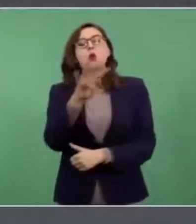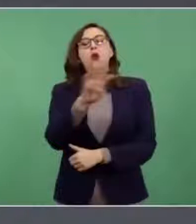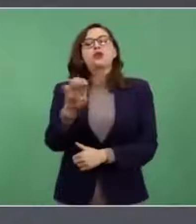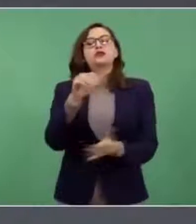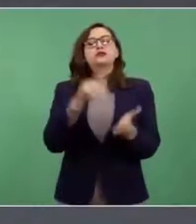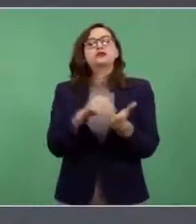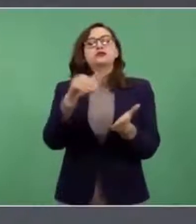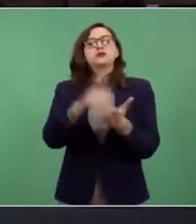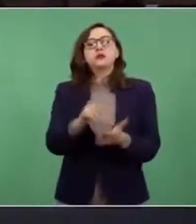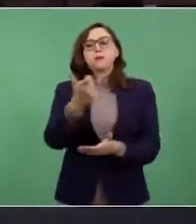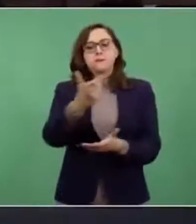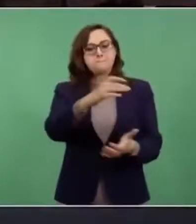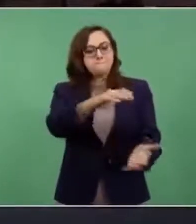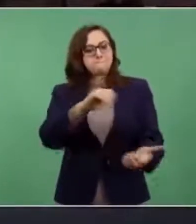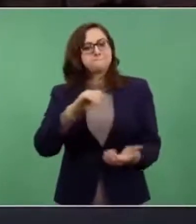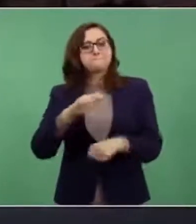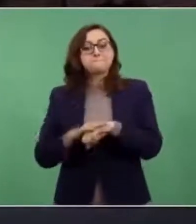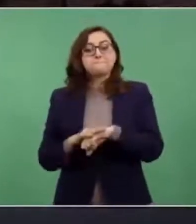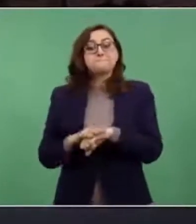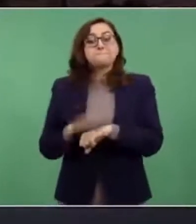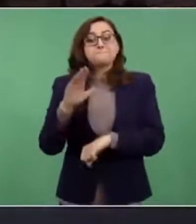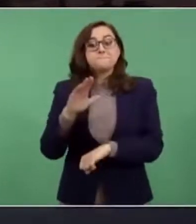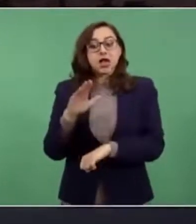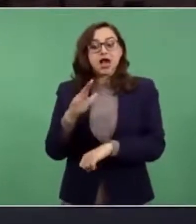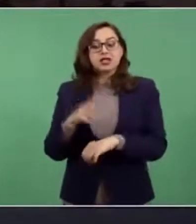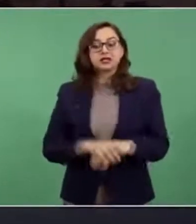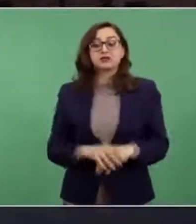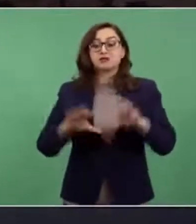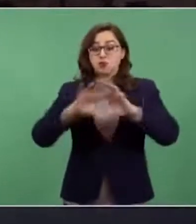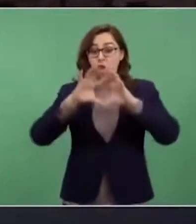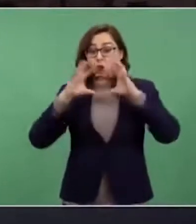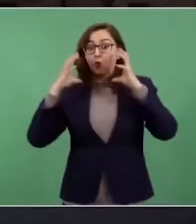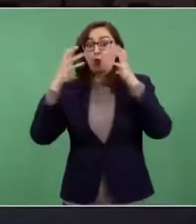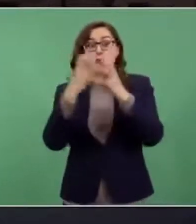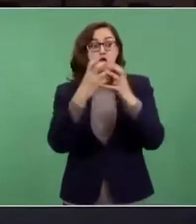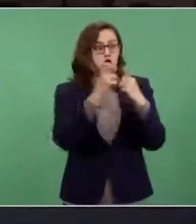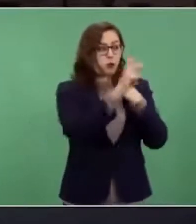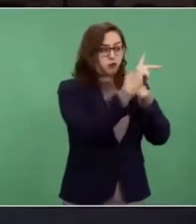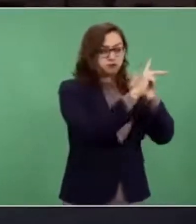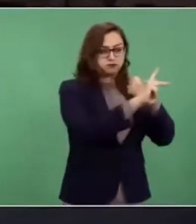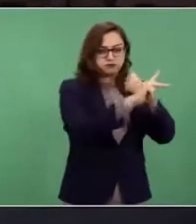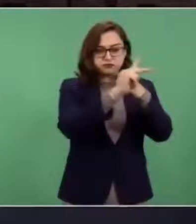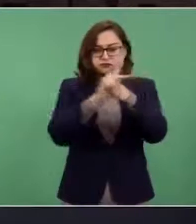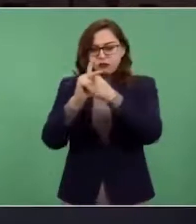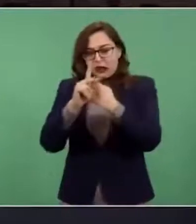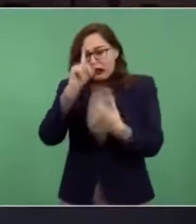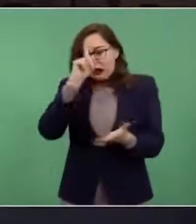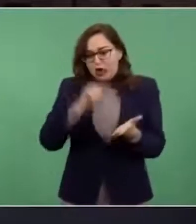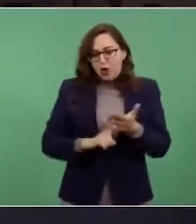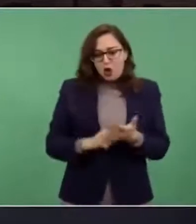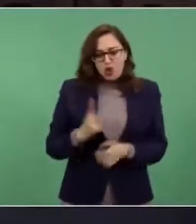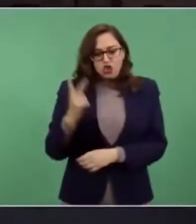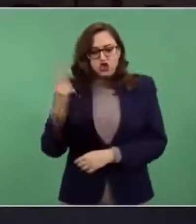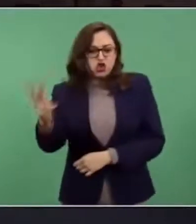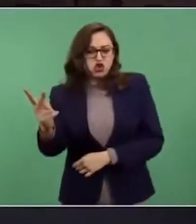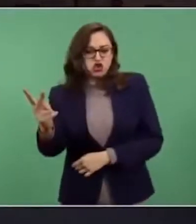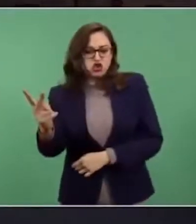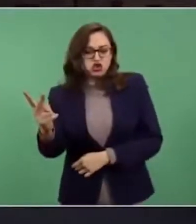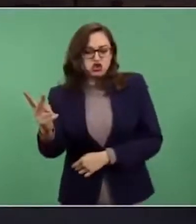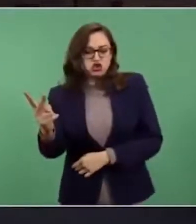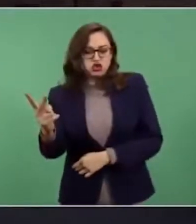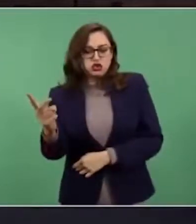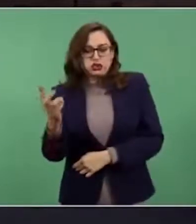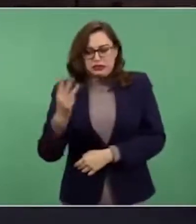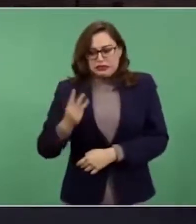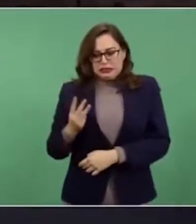y fuimos de los pocos países en el mundo, creo 2 países solamente, en los